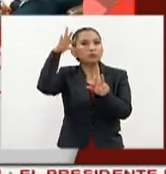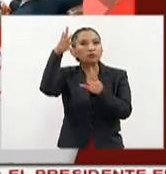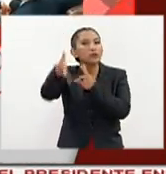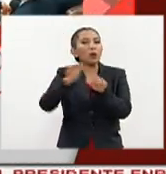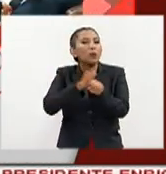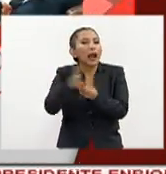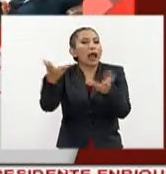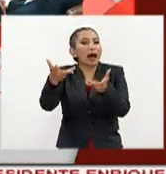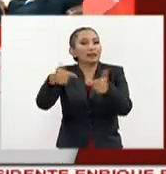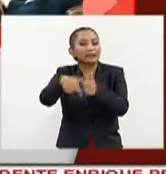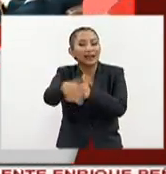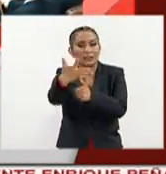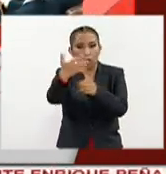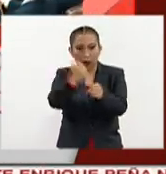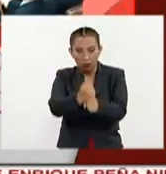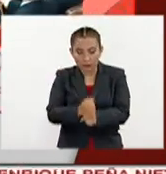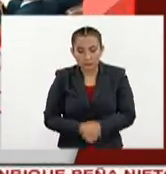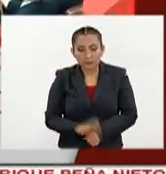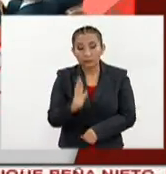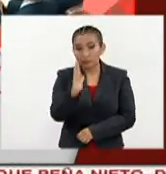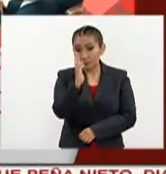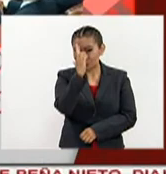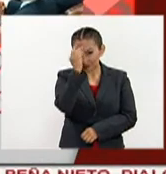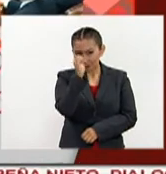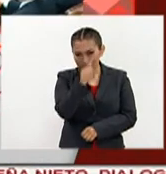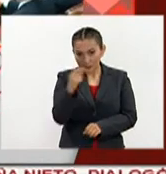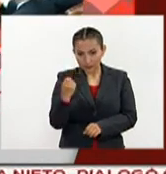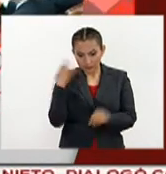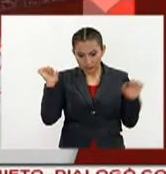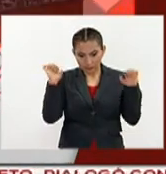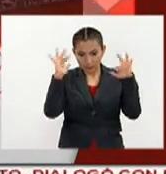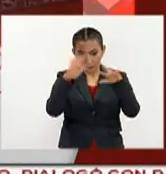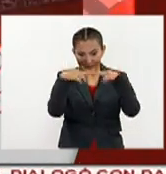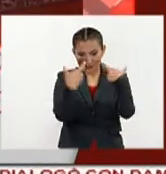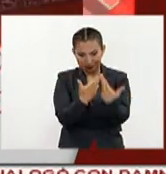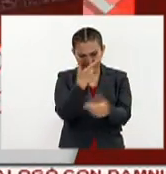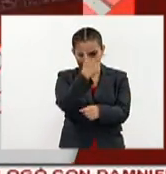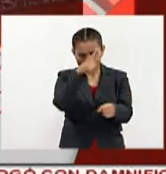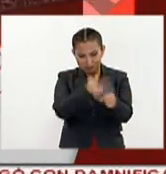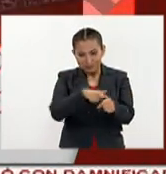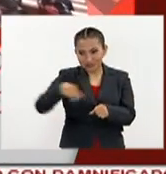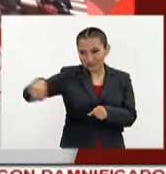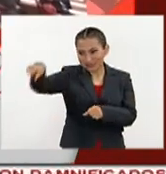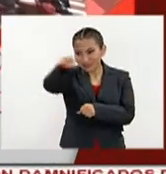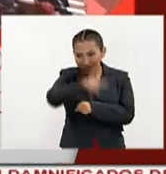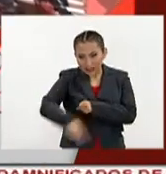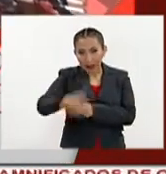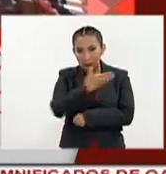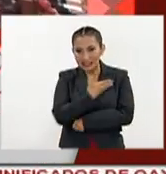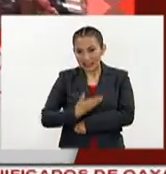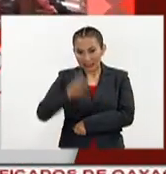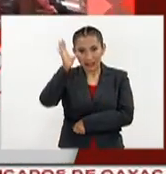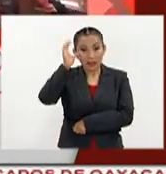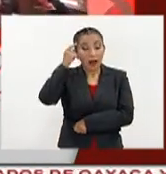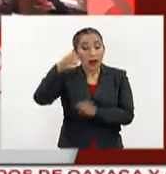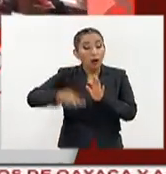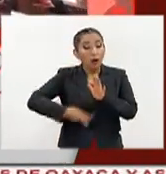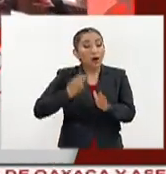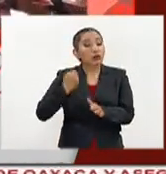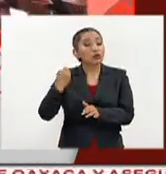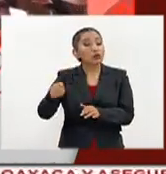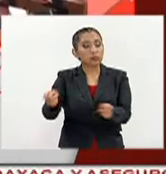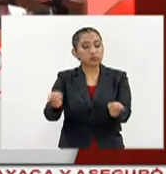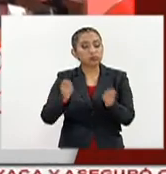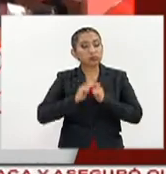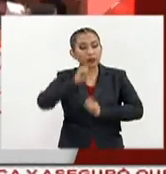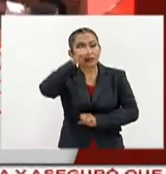seguir en los próximos 5 años. Recordemos que con este Congreso Nacional el presidente Xi Jinping renueva su mandato